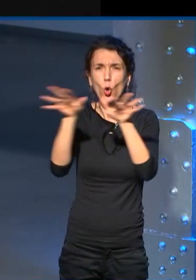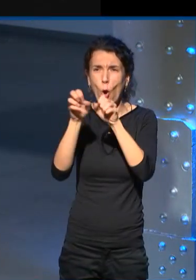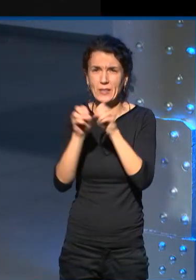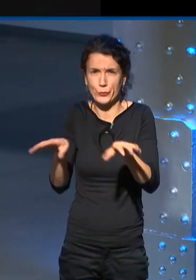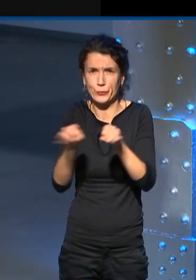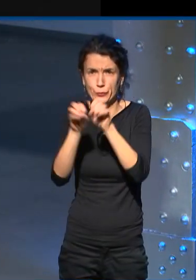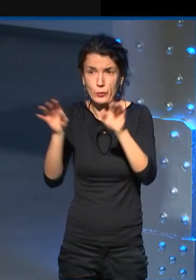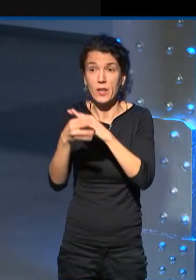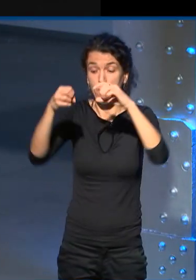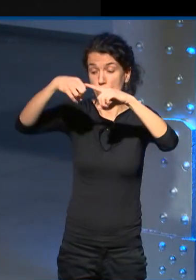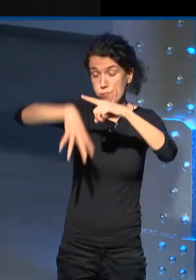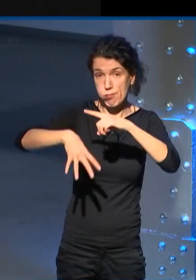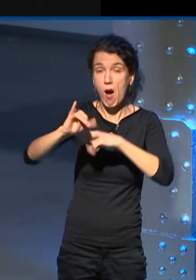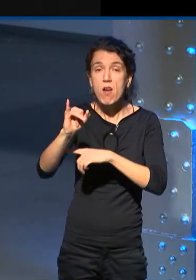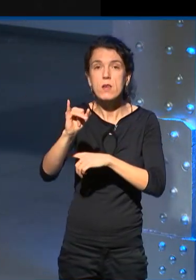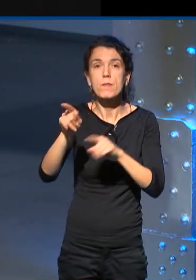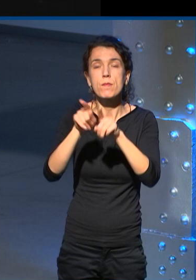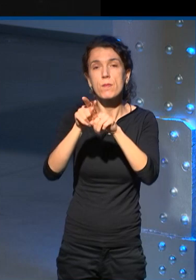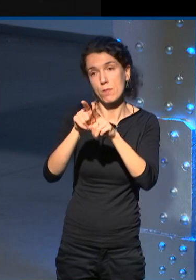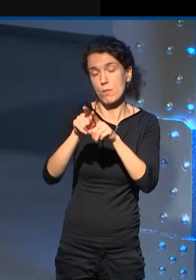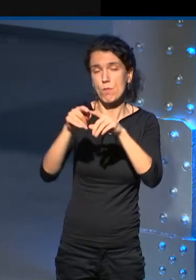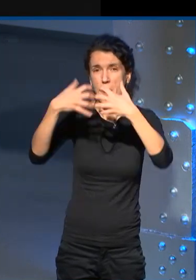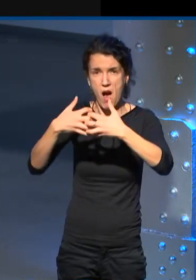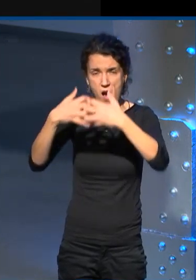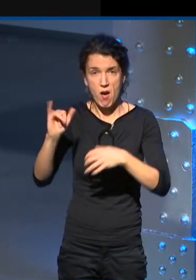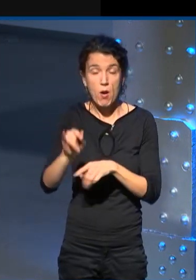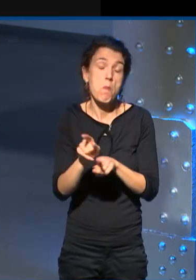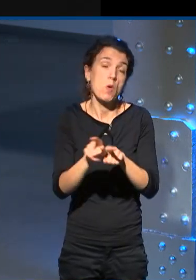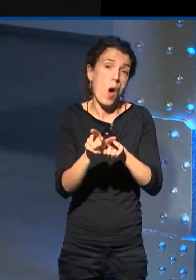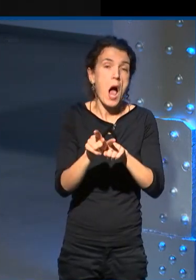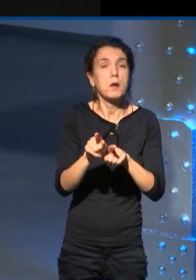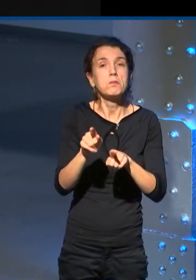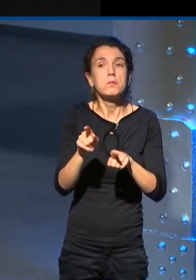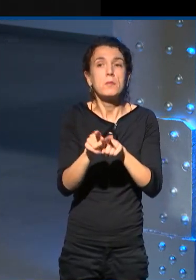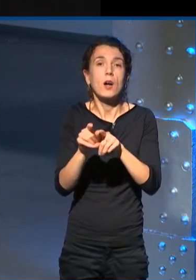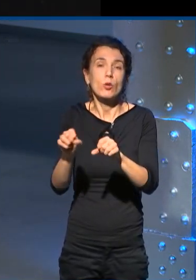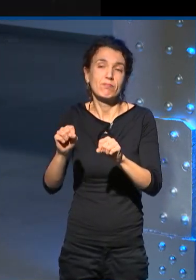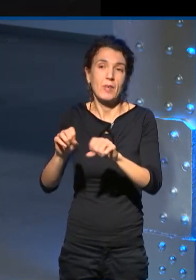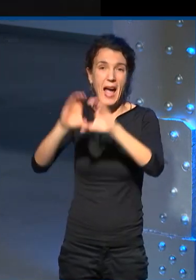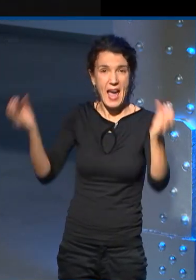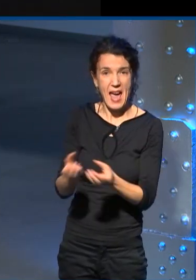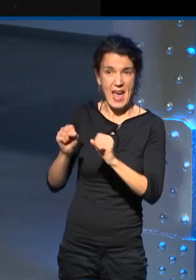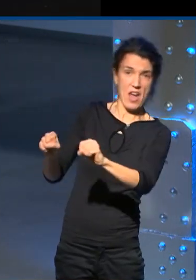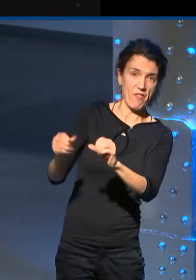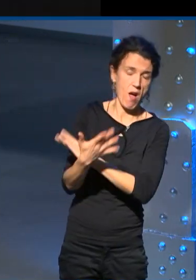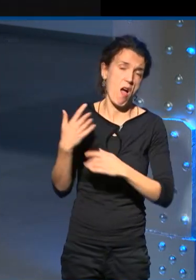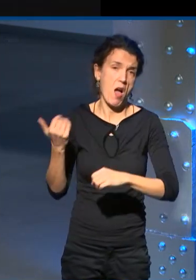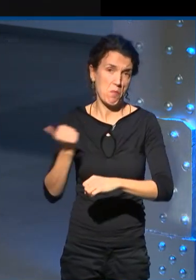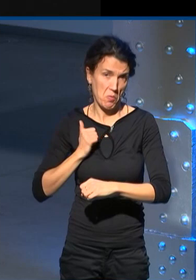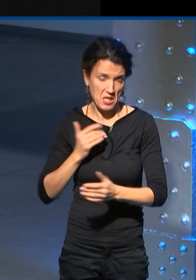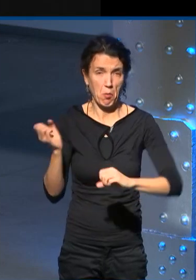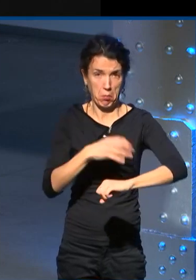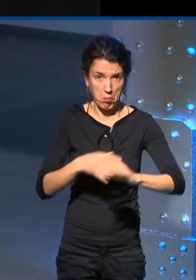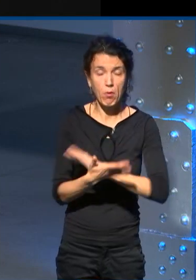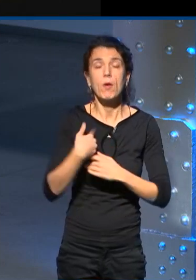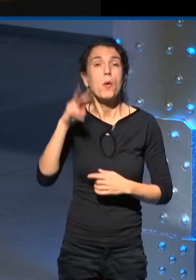cual cuelga el rover directamente. Nos ahorramos los airbags. El inicio de la misión es exactamente igual, vamos